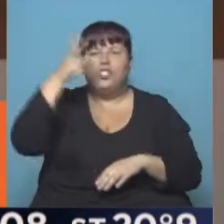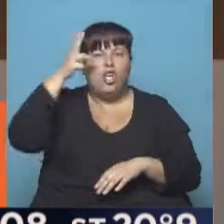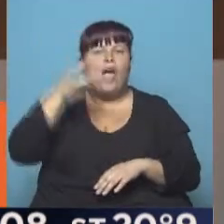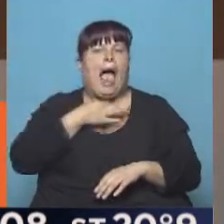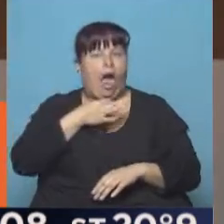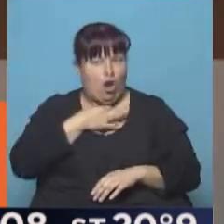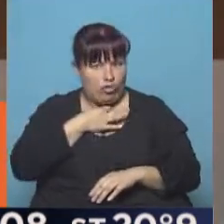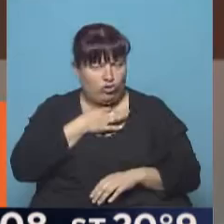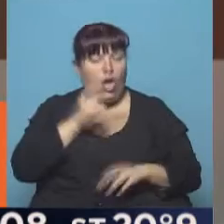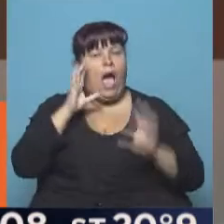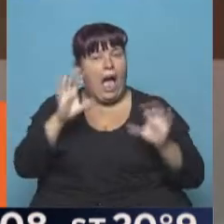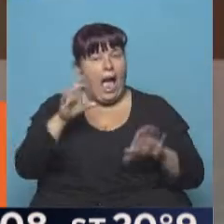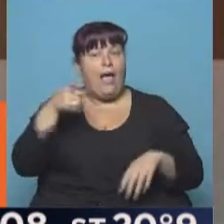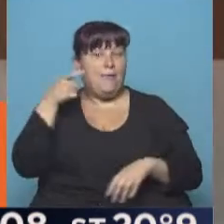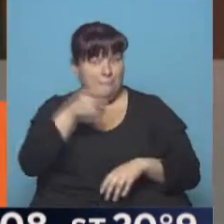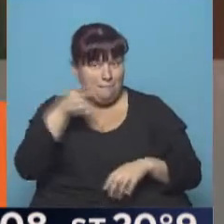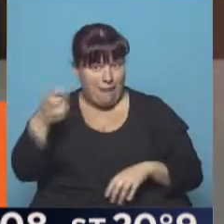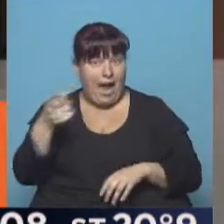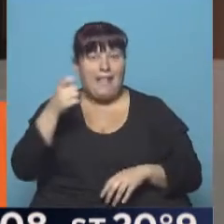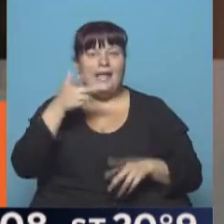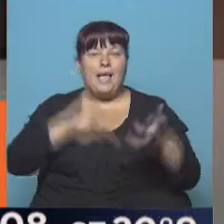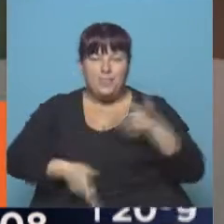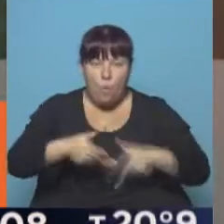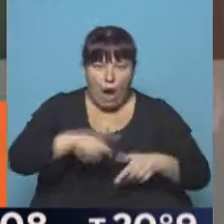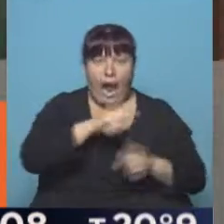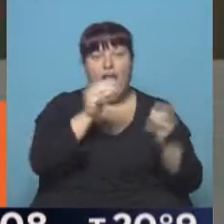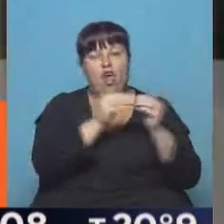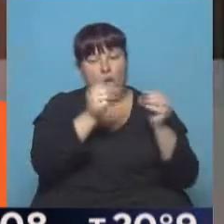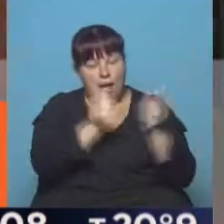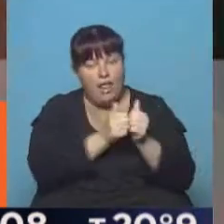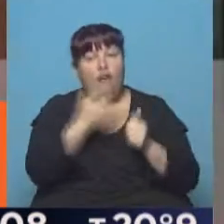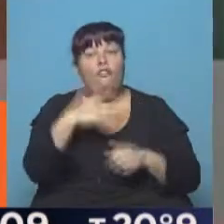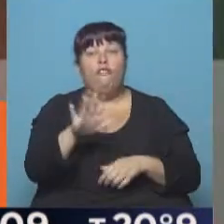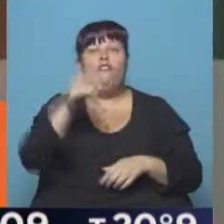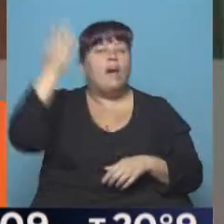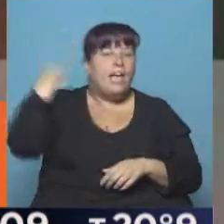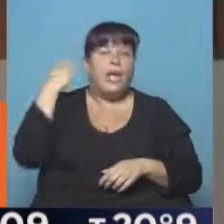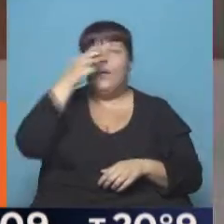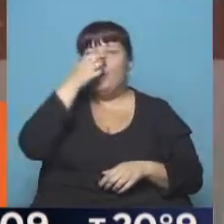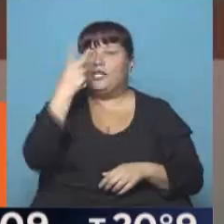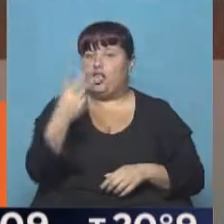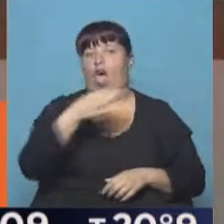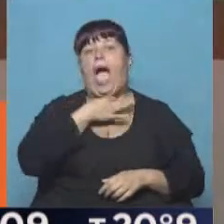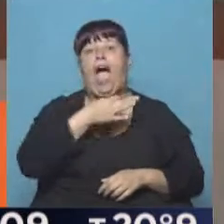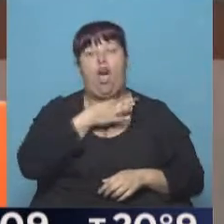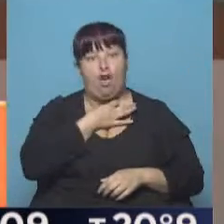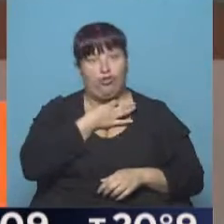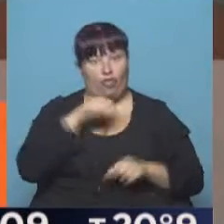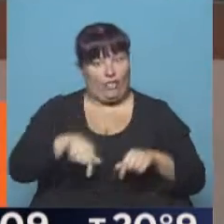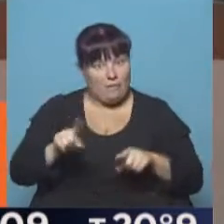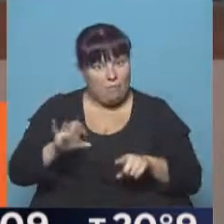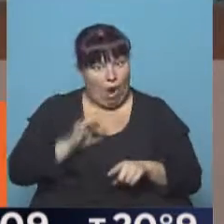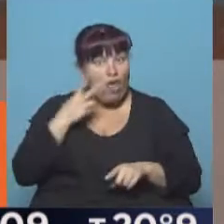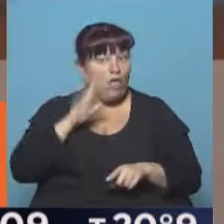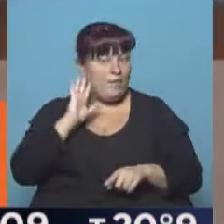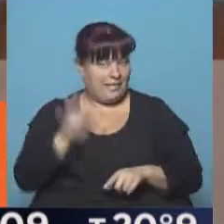de agosto recordemos que el crimen del cirujano plástico y su anestesista ocurrió aquel 22 de agosto del corriente año